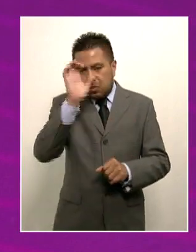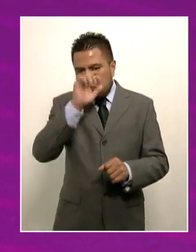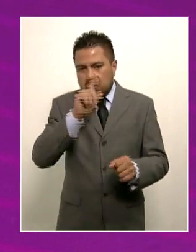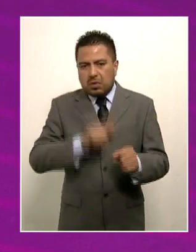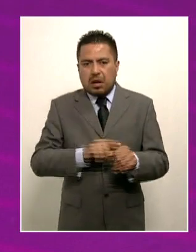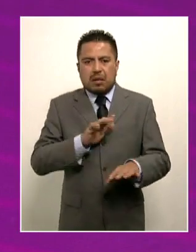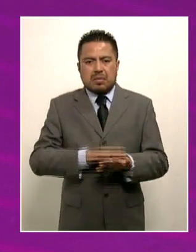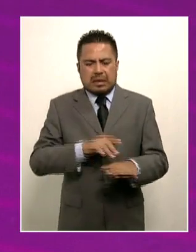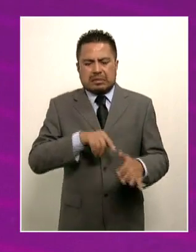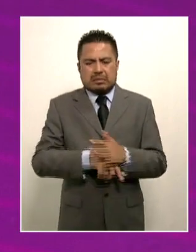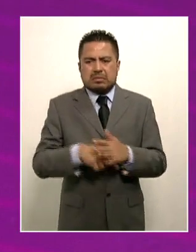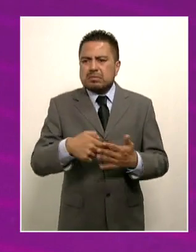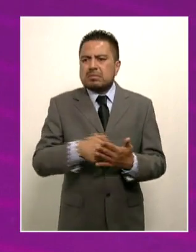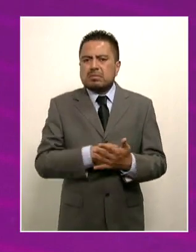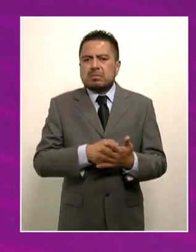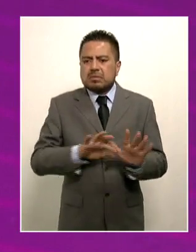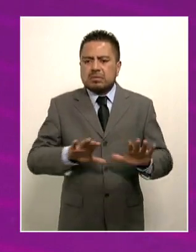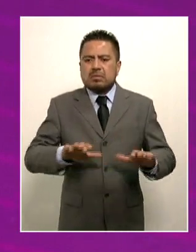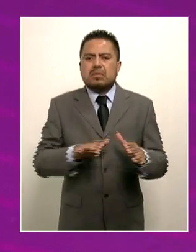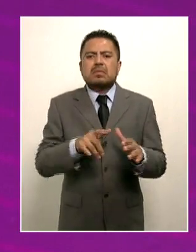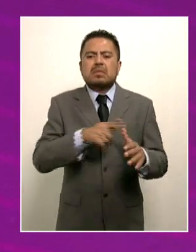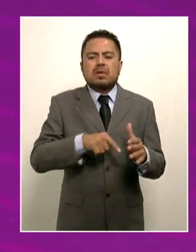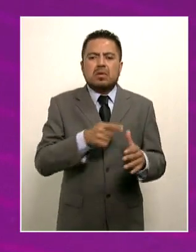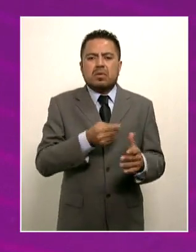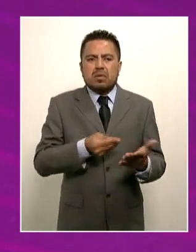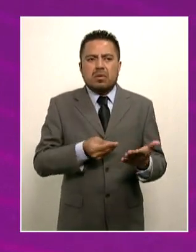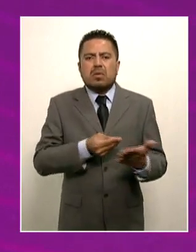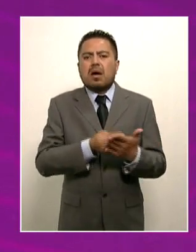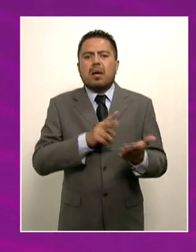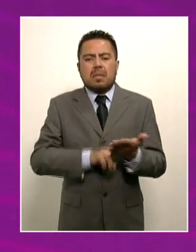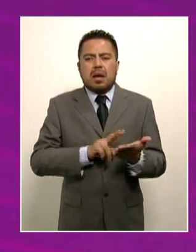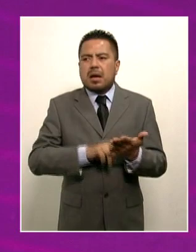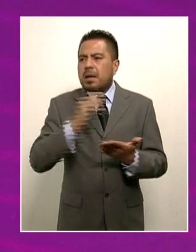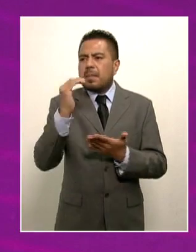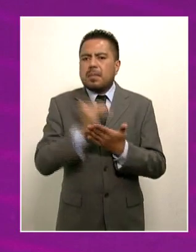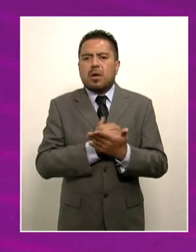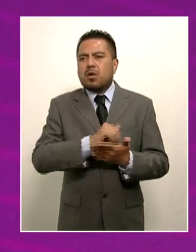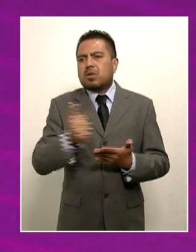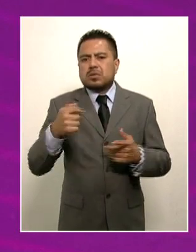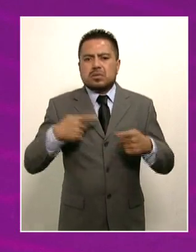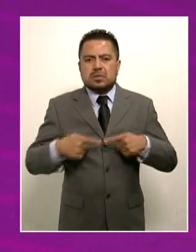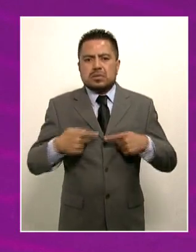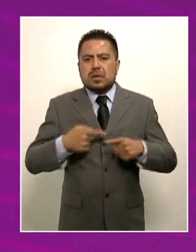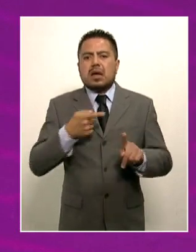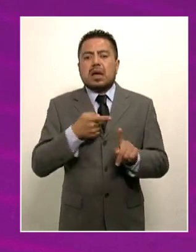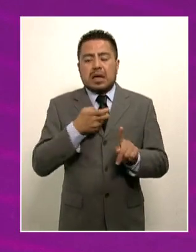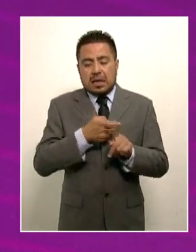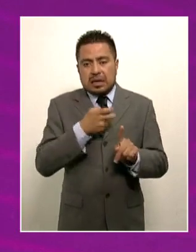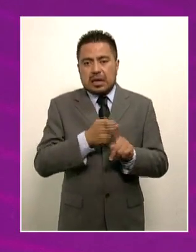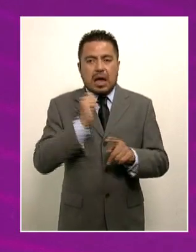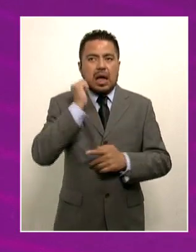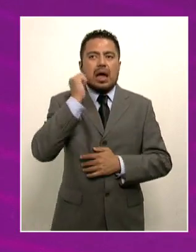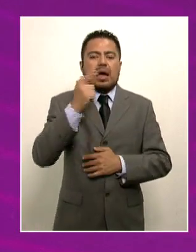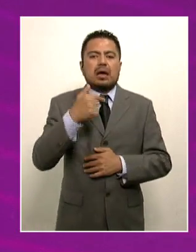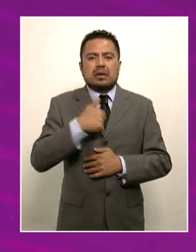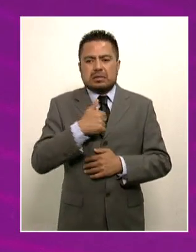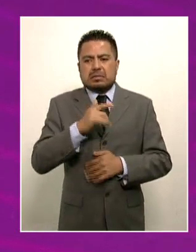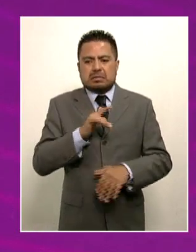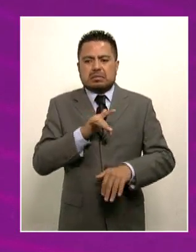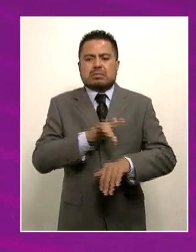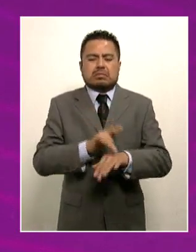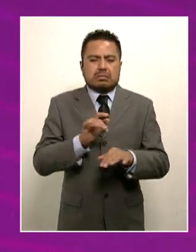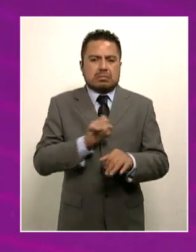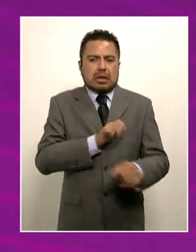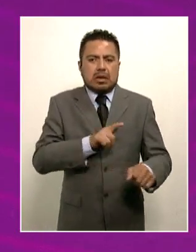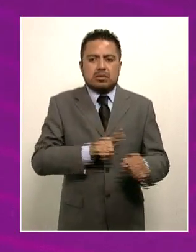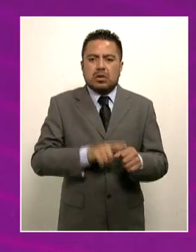muy enraizada respecto de que pues valemos menos que los otros, ¿no? Eso es algo que pues a mí me tocó en lo personal, ¿no?